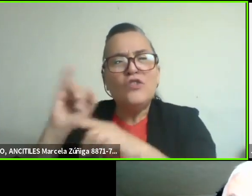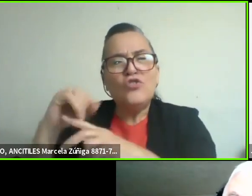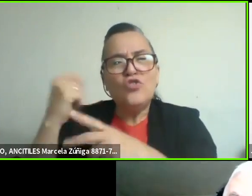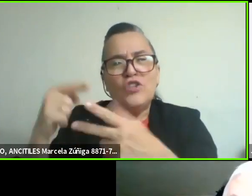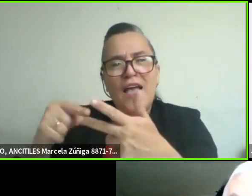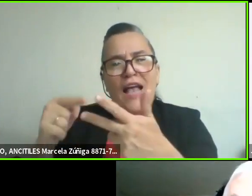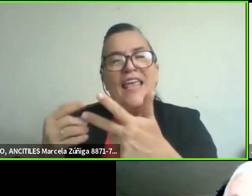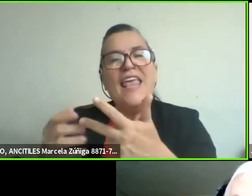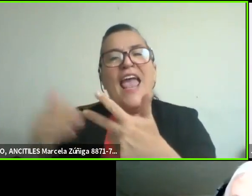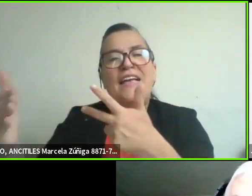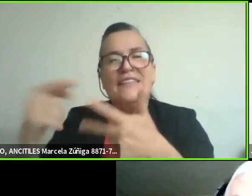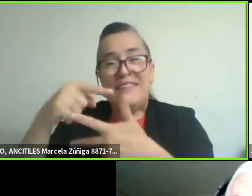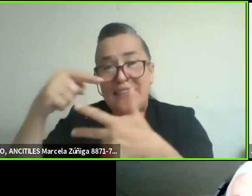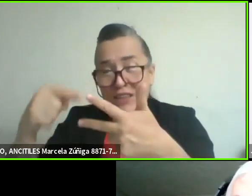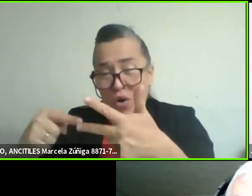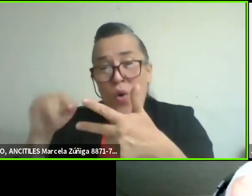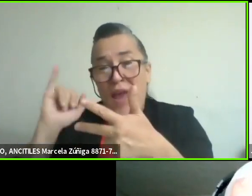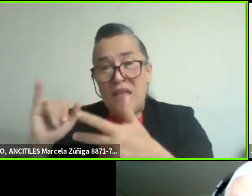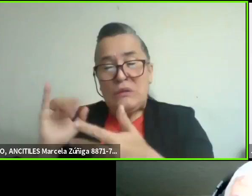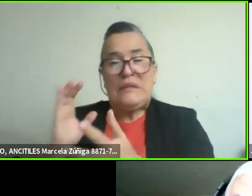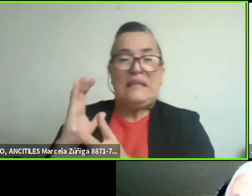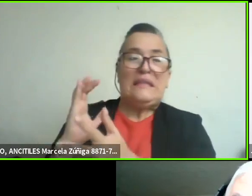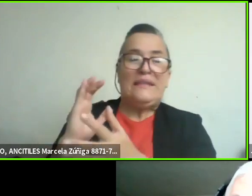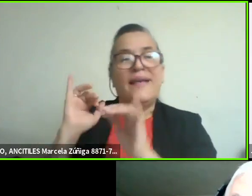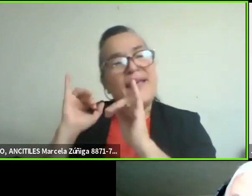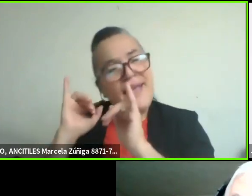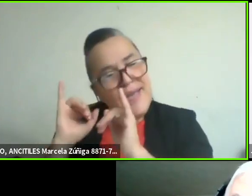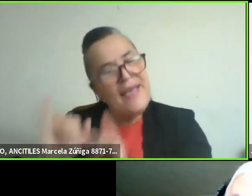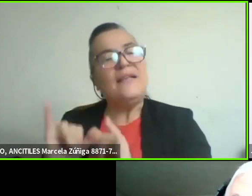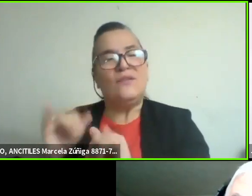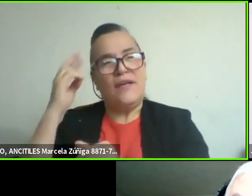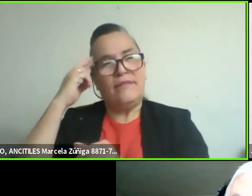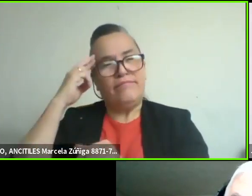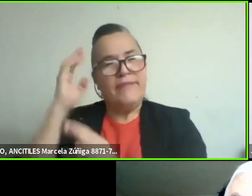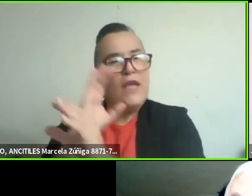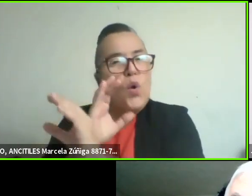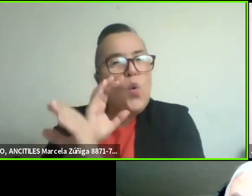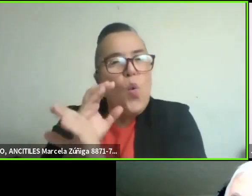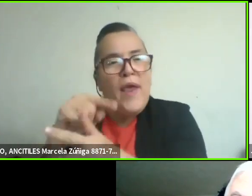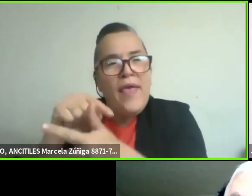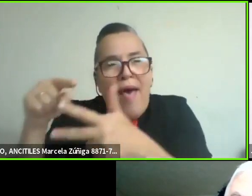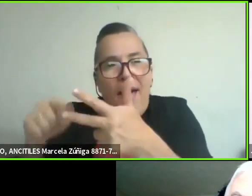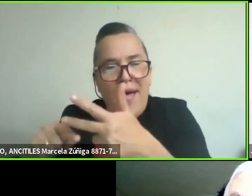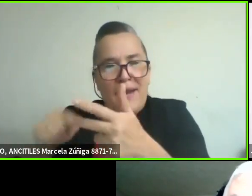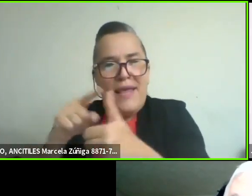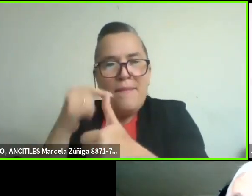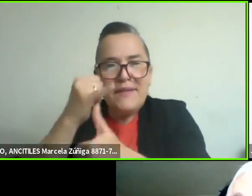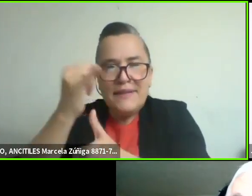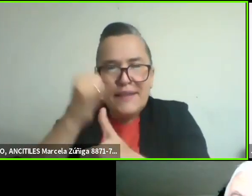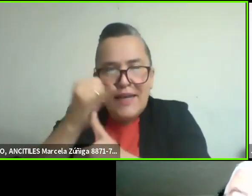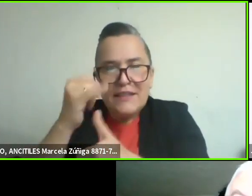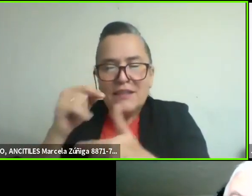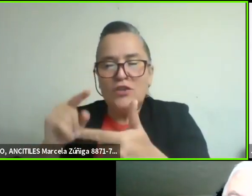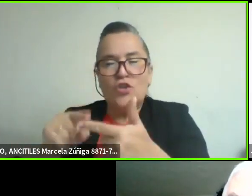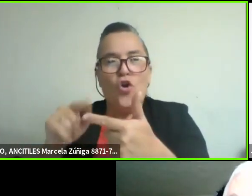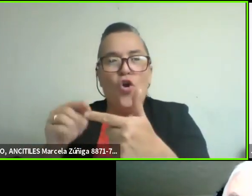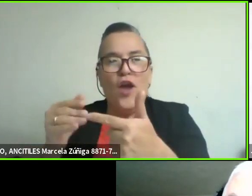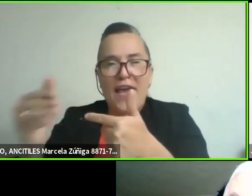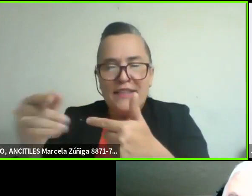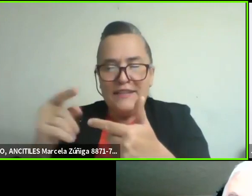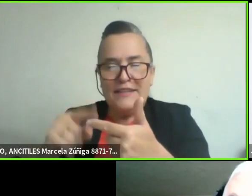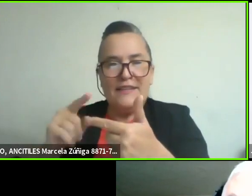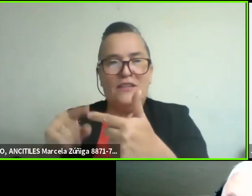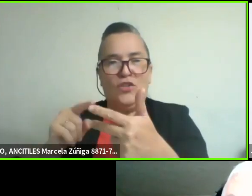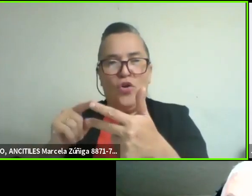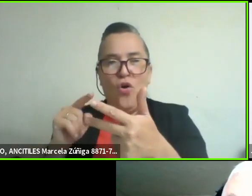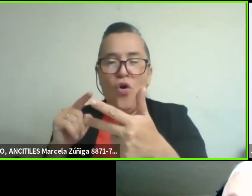eso es un riesgo que hay que sobre al que hay que reflexionar y hay que cuidar nuestras universidades deben seguir teniendo un equilibrio entre